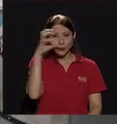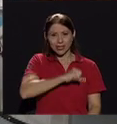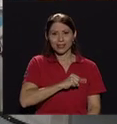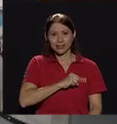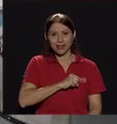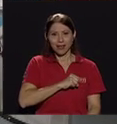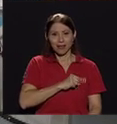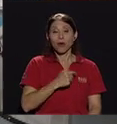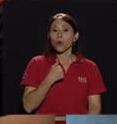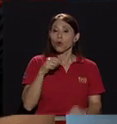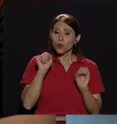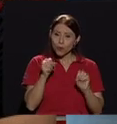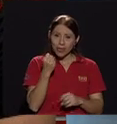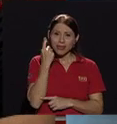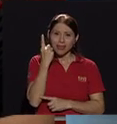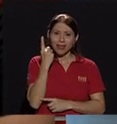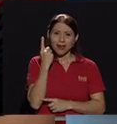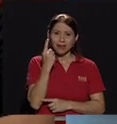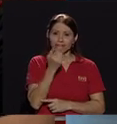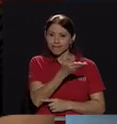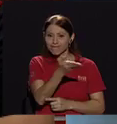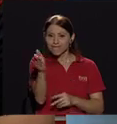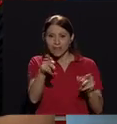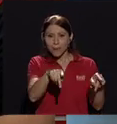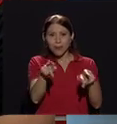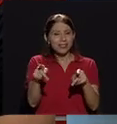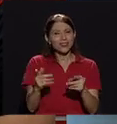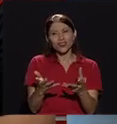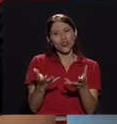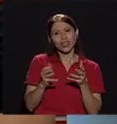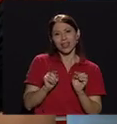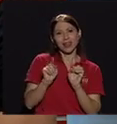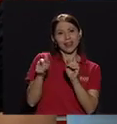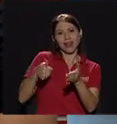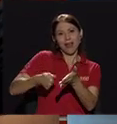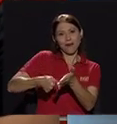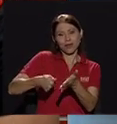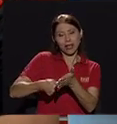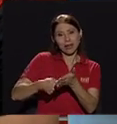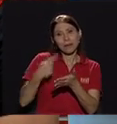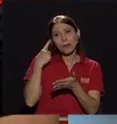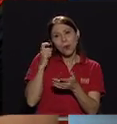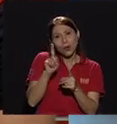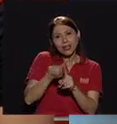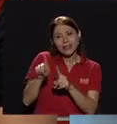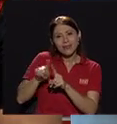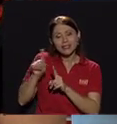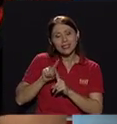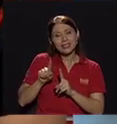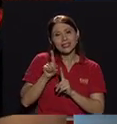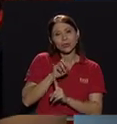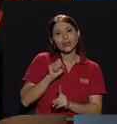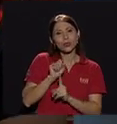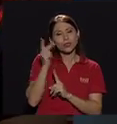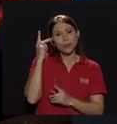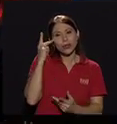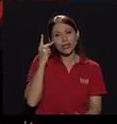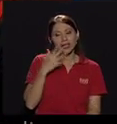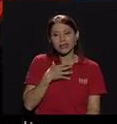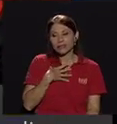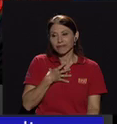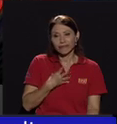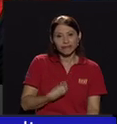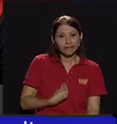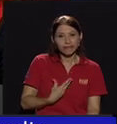Uno puede entender que la población no quiere votar por decepciones políticas, por una gran